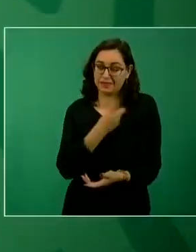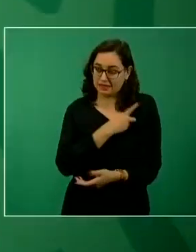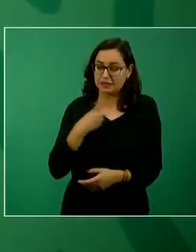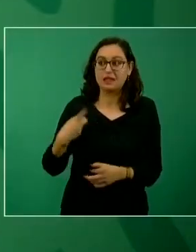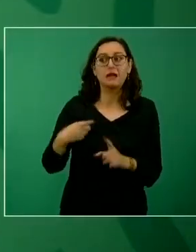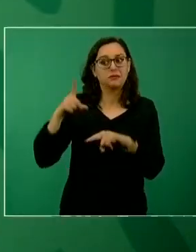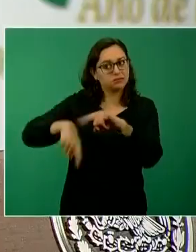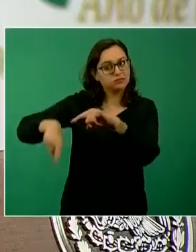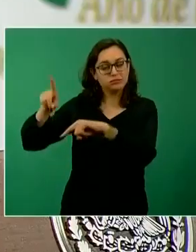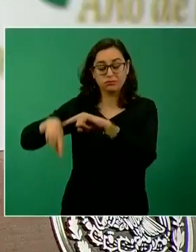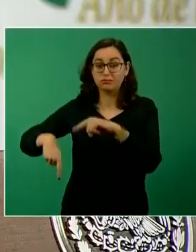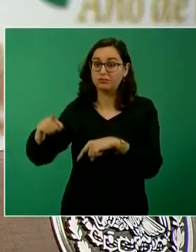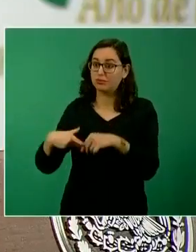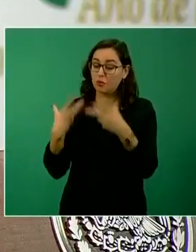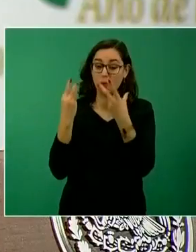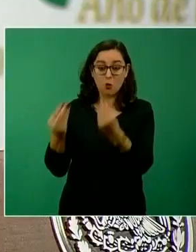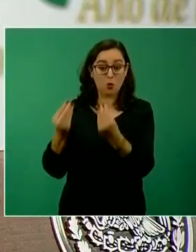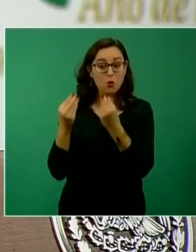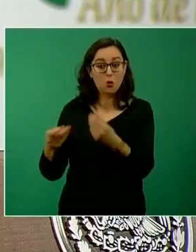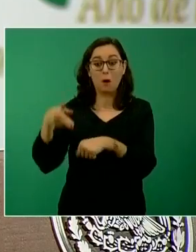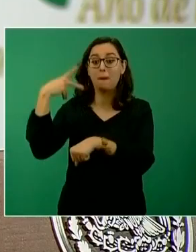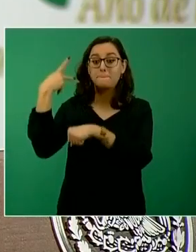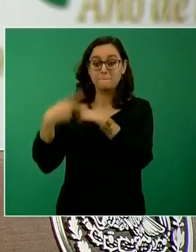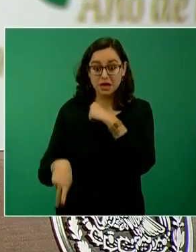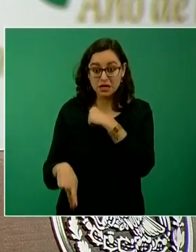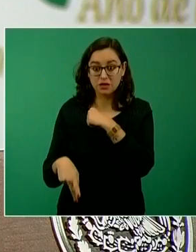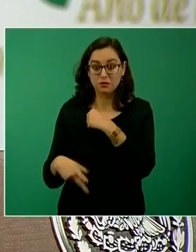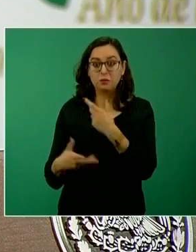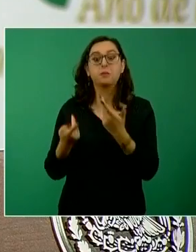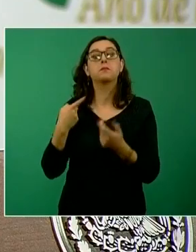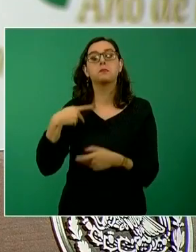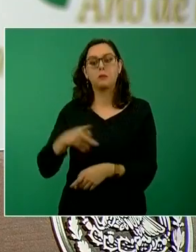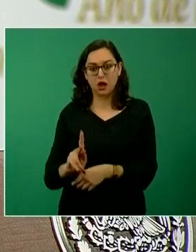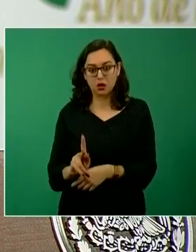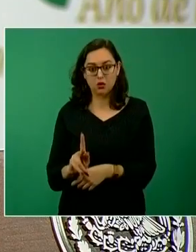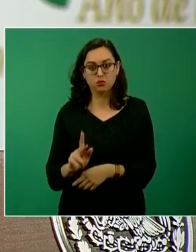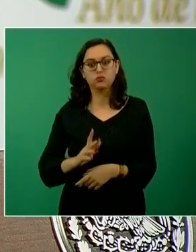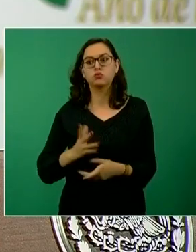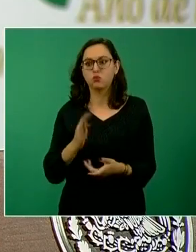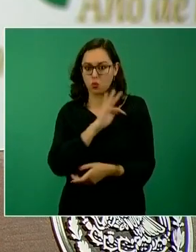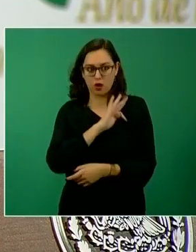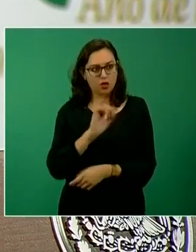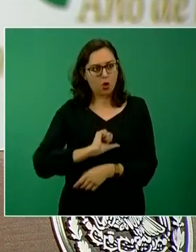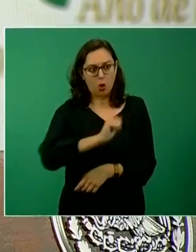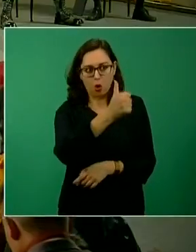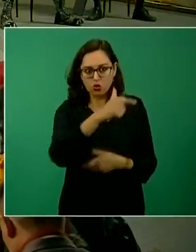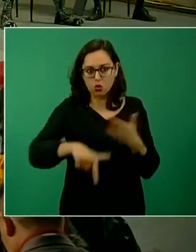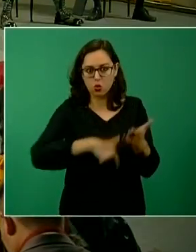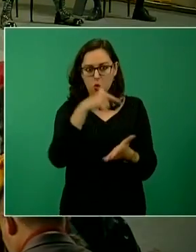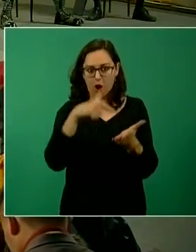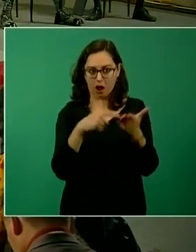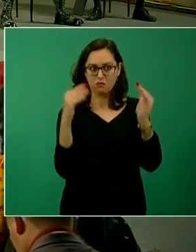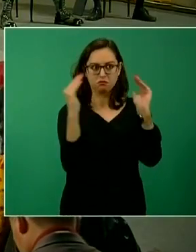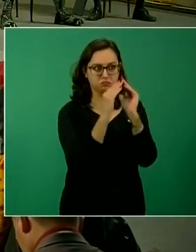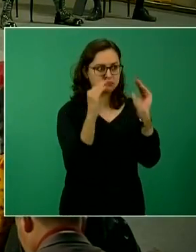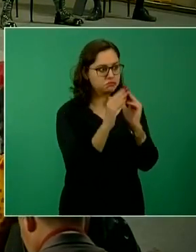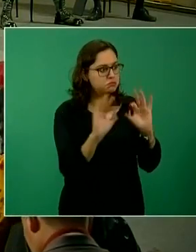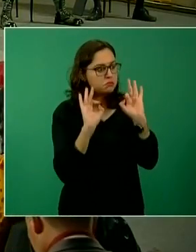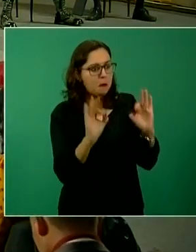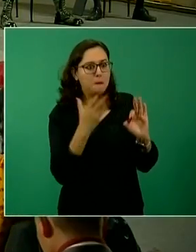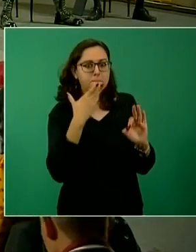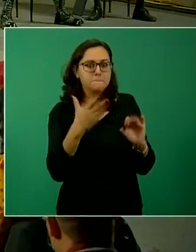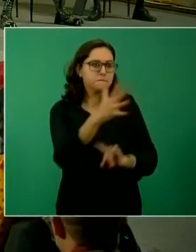¿Qué les ofrecemos? Sus casas, en otras partes, donde no corran